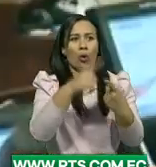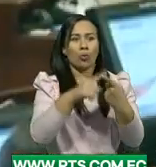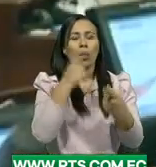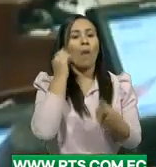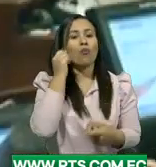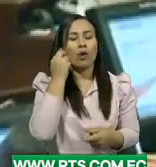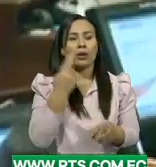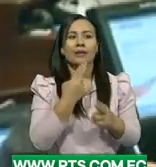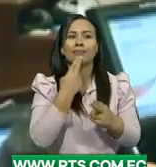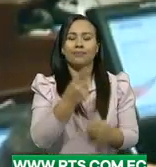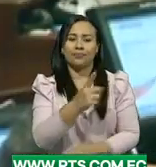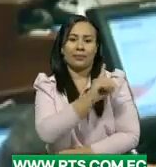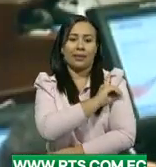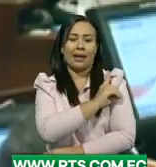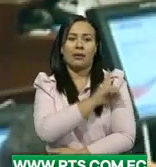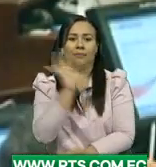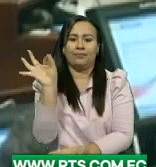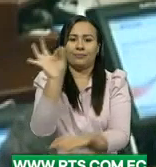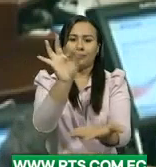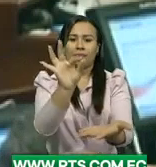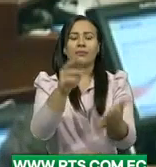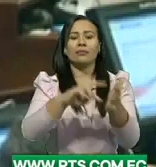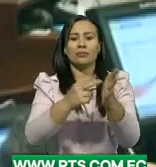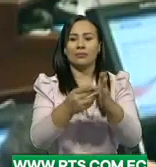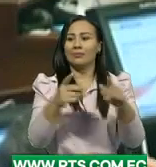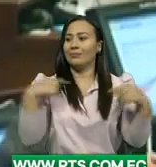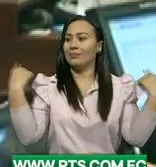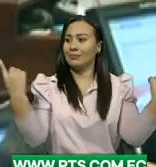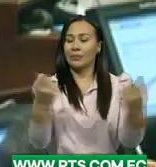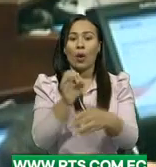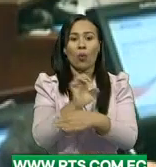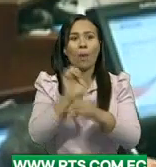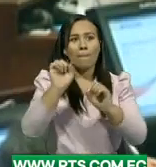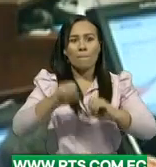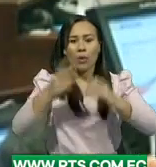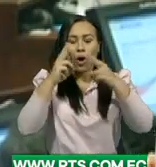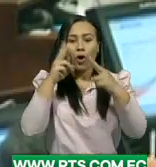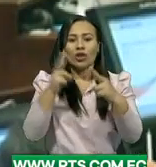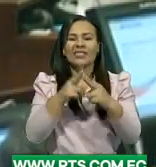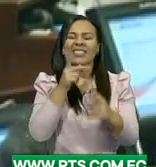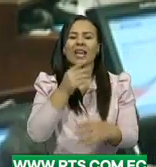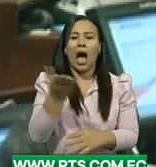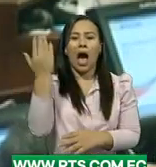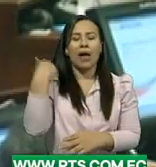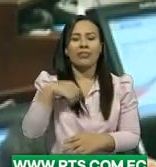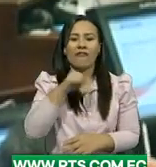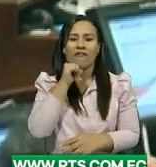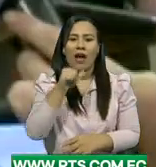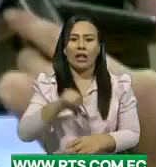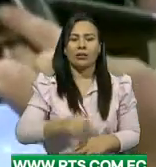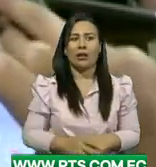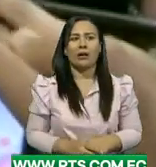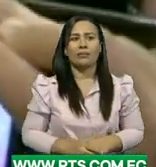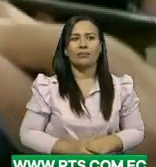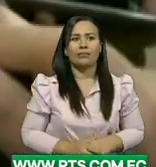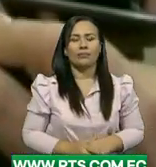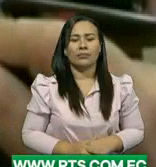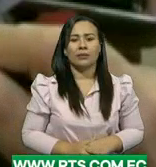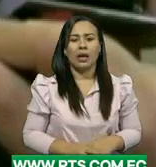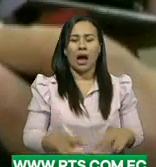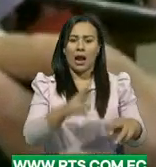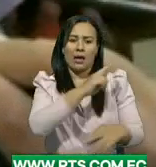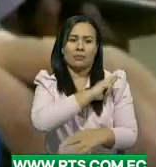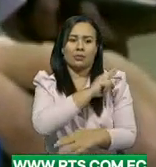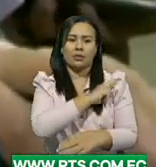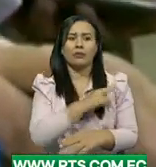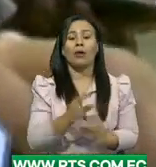que con la designación de Salazar se permitirá al Ecuador la posibilidad de que sean juzgados aquellos que han abusado del poder. Es una